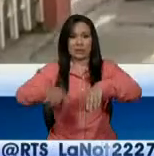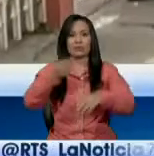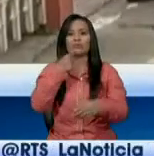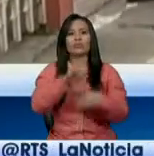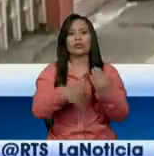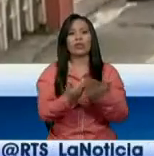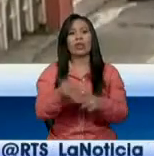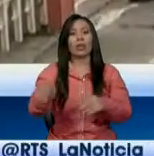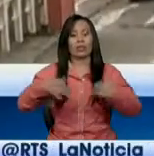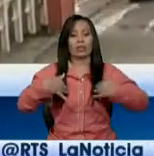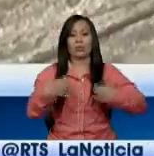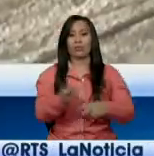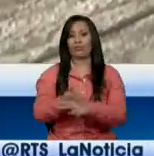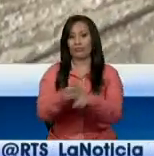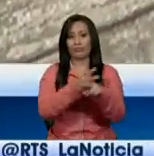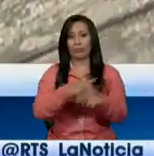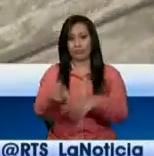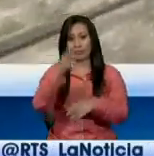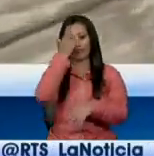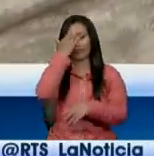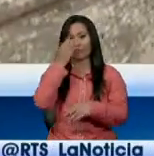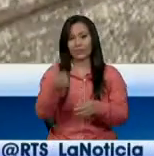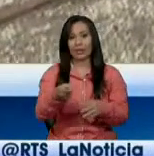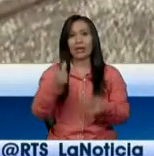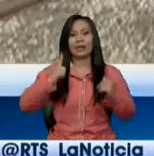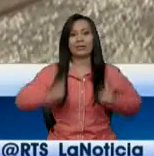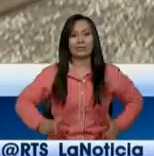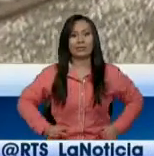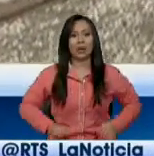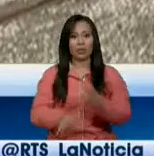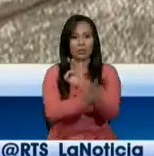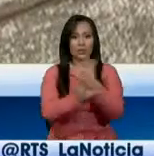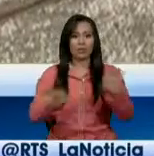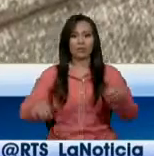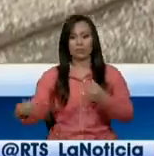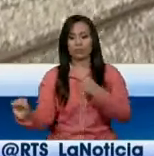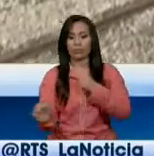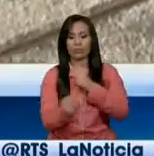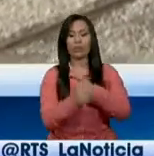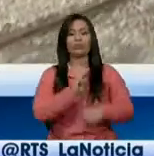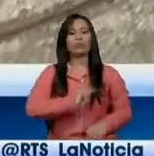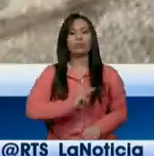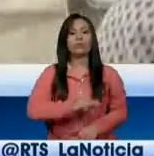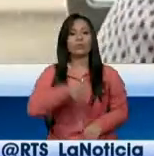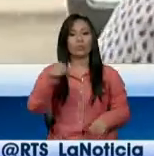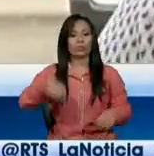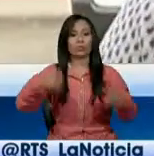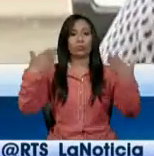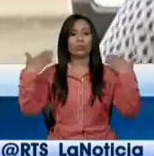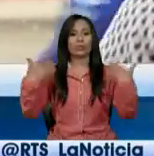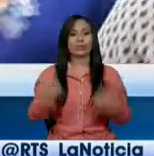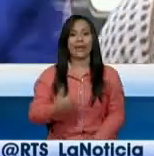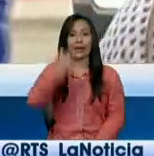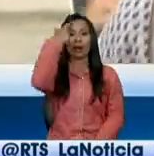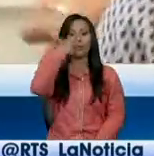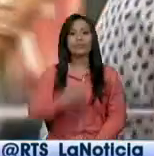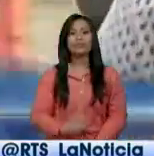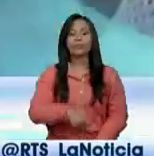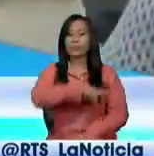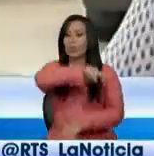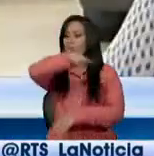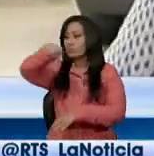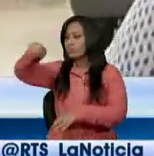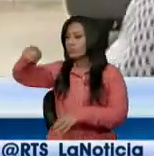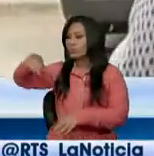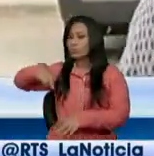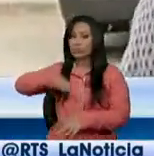plan preventivo llevado a cabo por la Dirección de Salud e Higiene del municipio de Guayaquil. El ciudadano tiene que colaborar